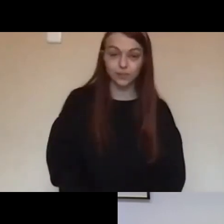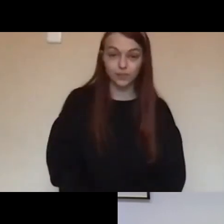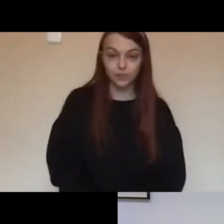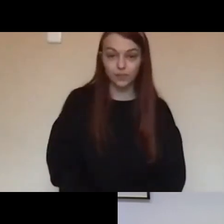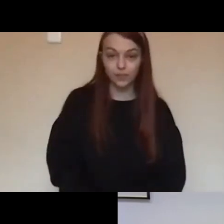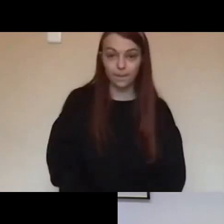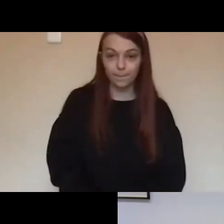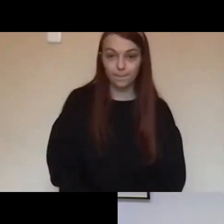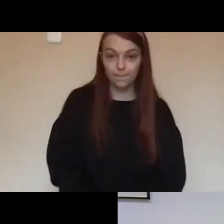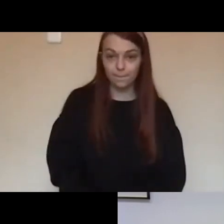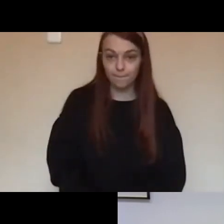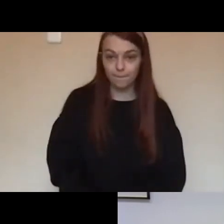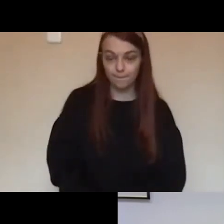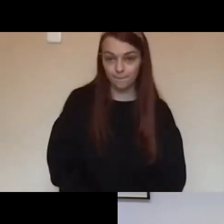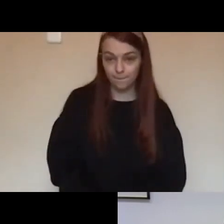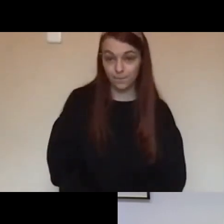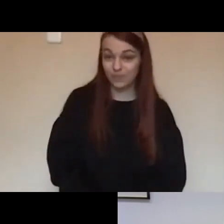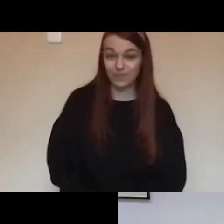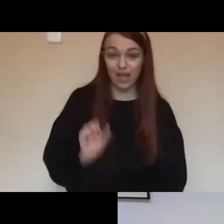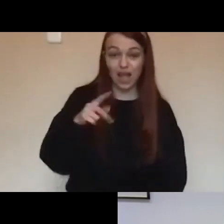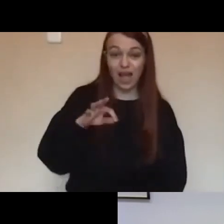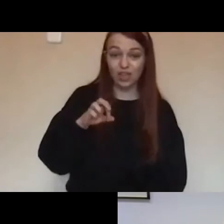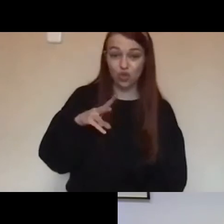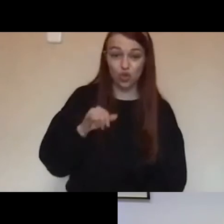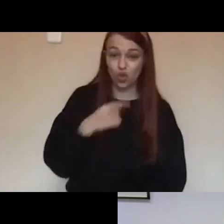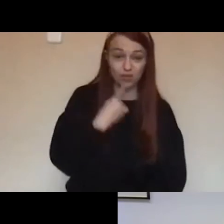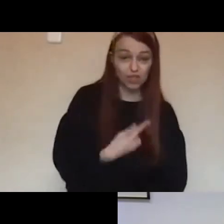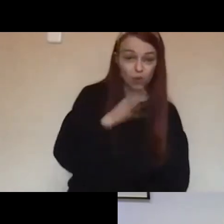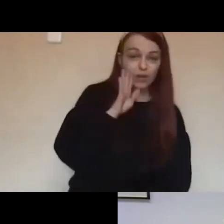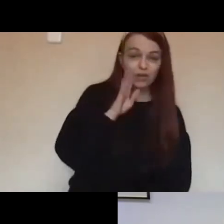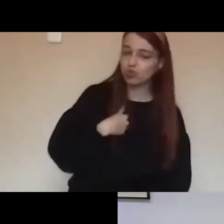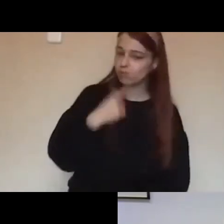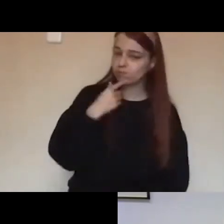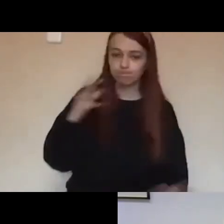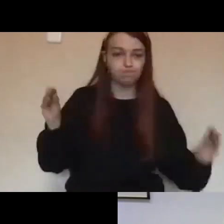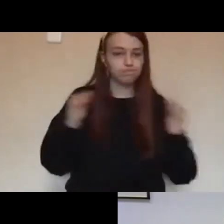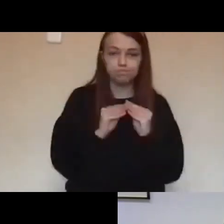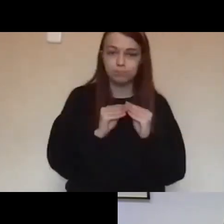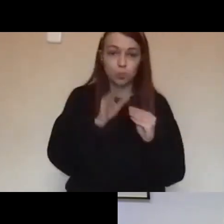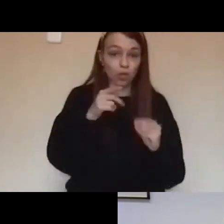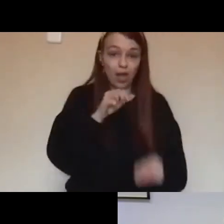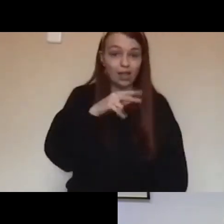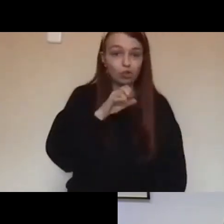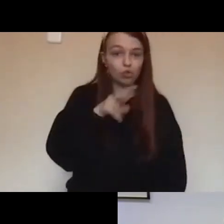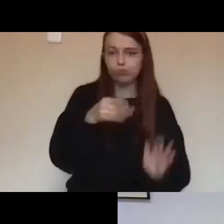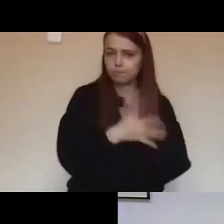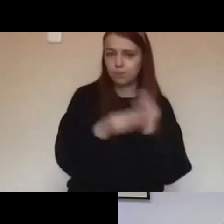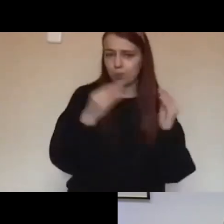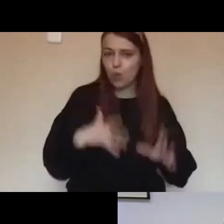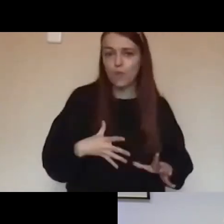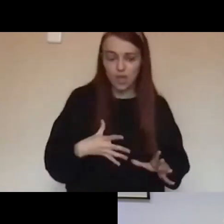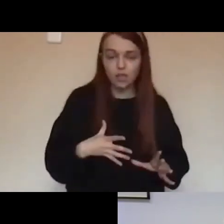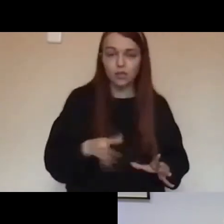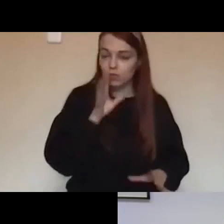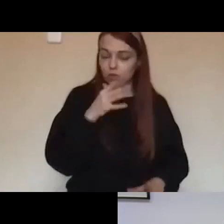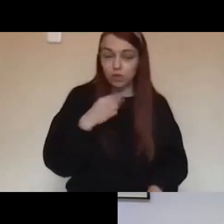please. And from me the same as Antonio. Para mí lo mismo que dice Antonio, que lo ha explicado perfectamente. Es muy